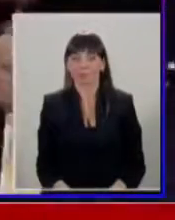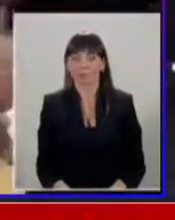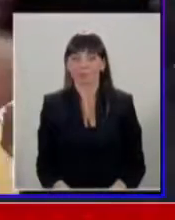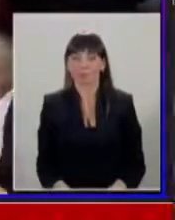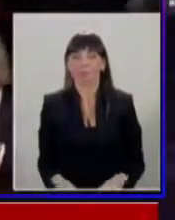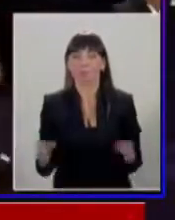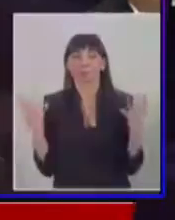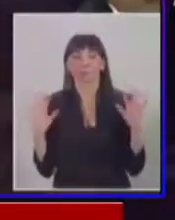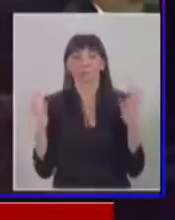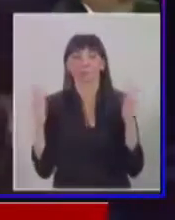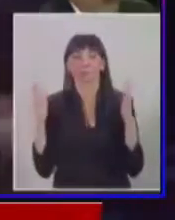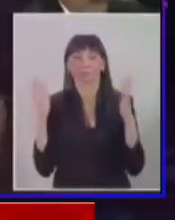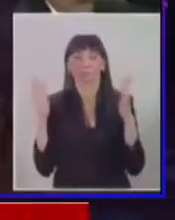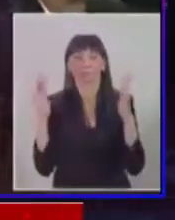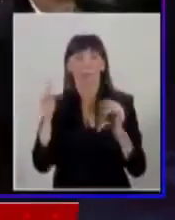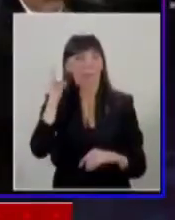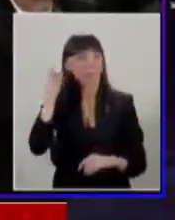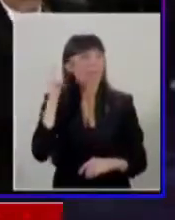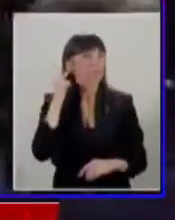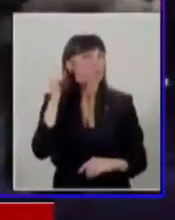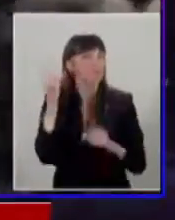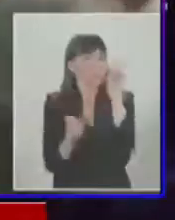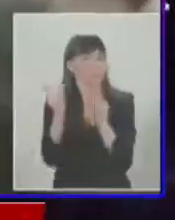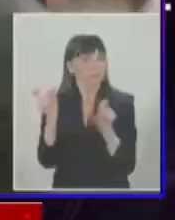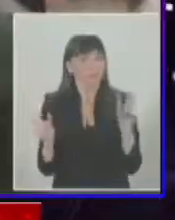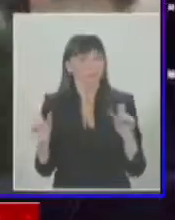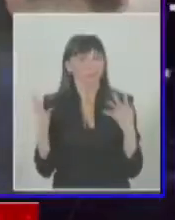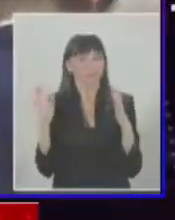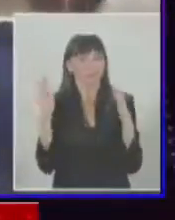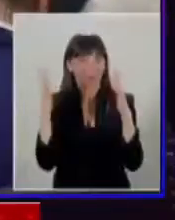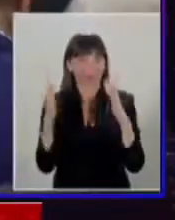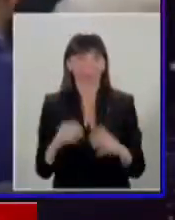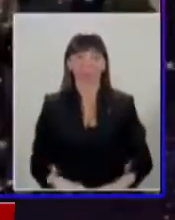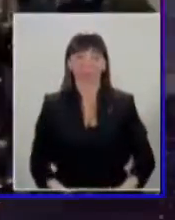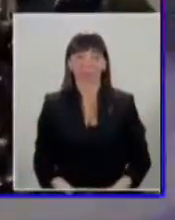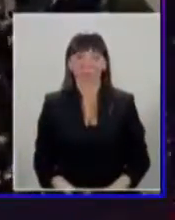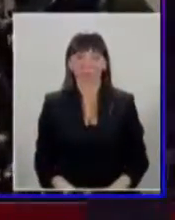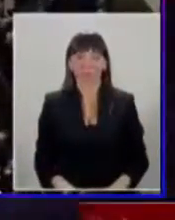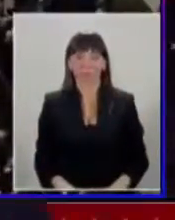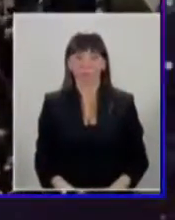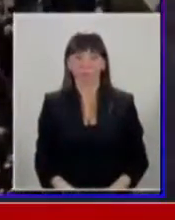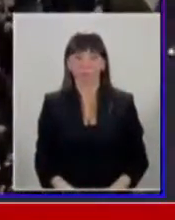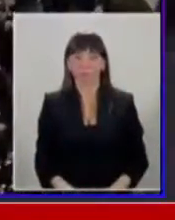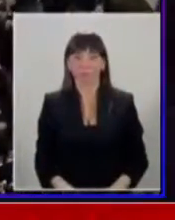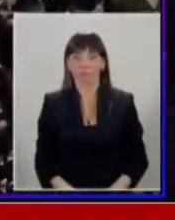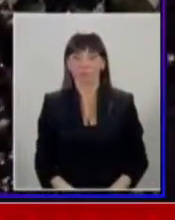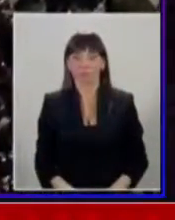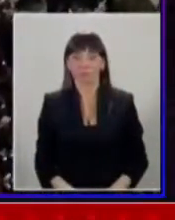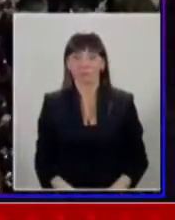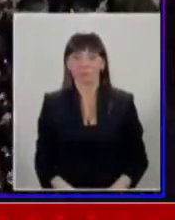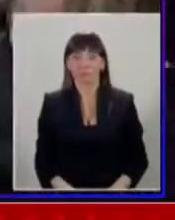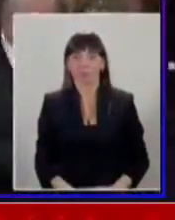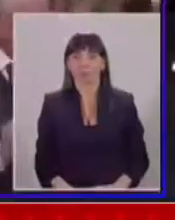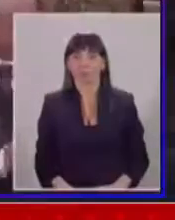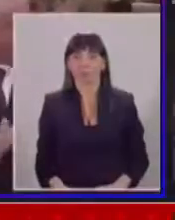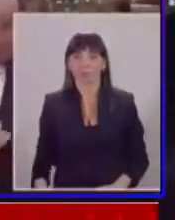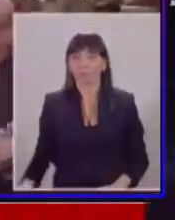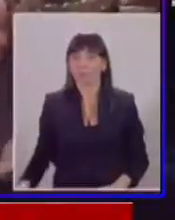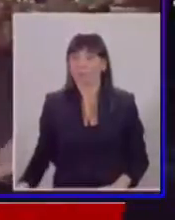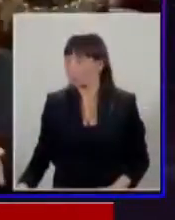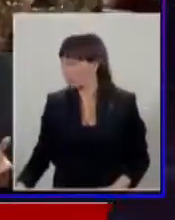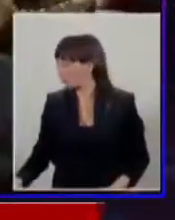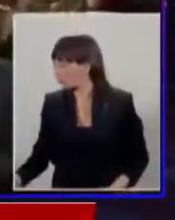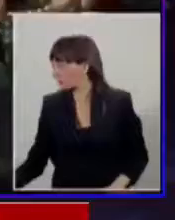finalmente se llevará a cabo durante estos próximos tres años el gobierno de sebastián piñera que grande obra sean que gran obra se va a impulsar